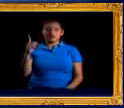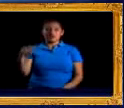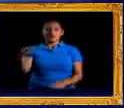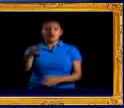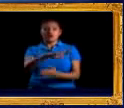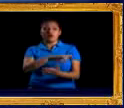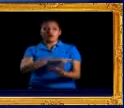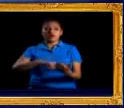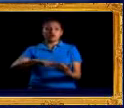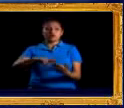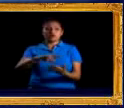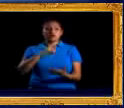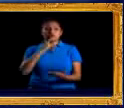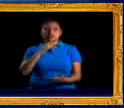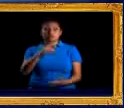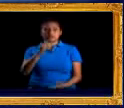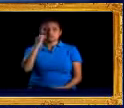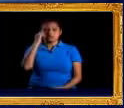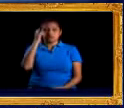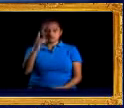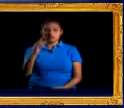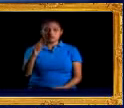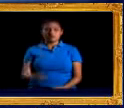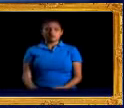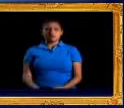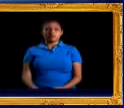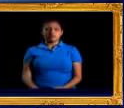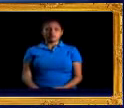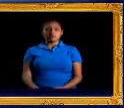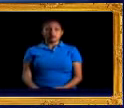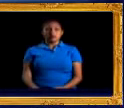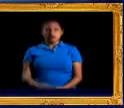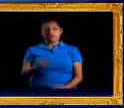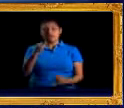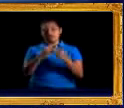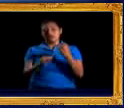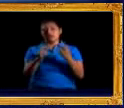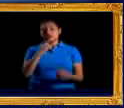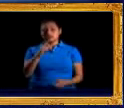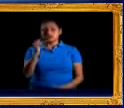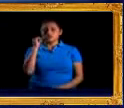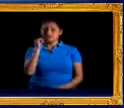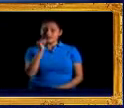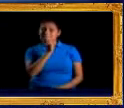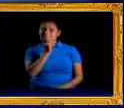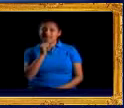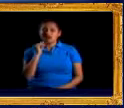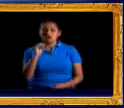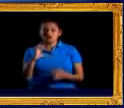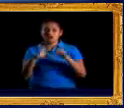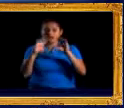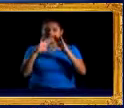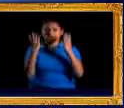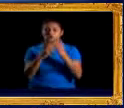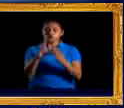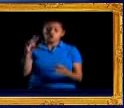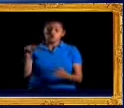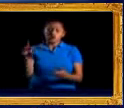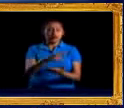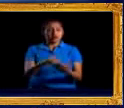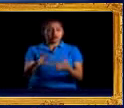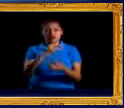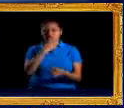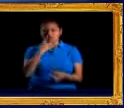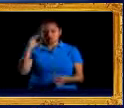reinos, dice la versión que leímos, pero, hermano, en el original dice los imperios del mundo, no el reino de Dios,